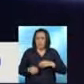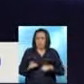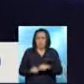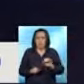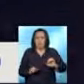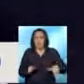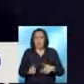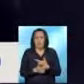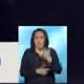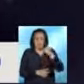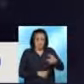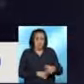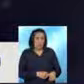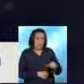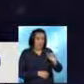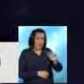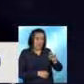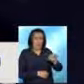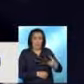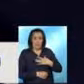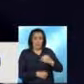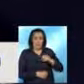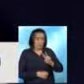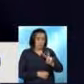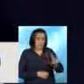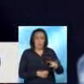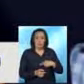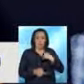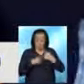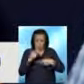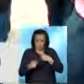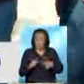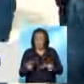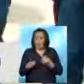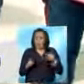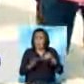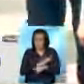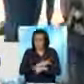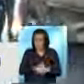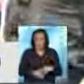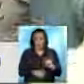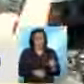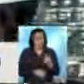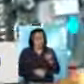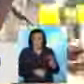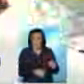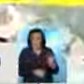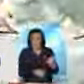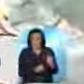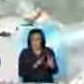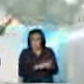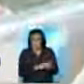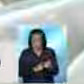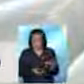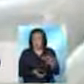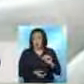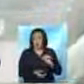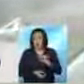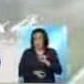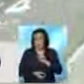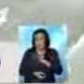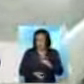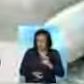Ana Carranza Chiara, de 21 años, contó los detalles del macabro asesinato en el que no solo habría participado su pareja Aníbal